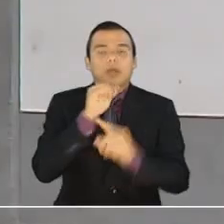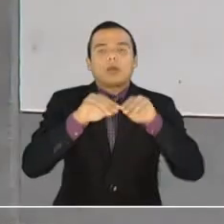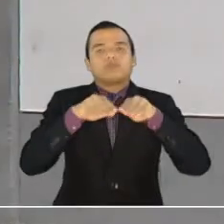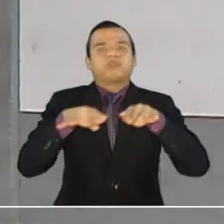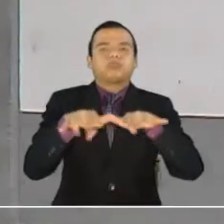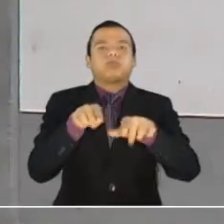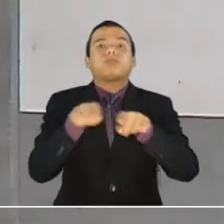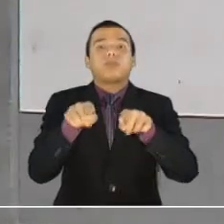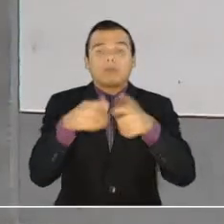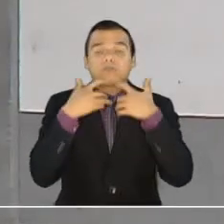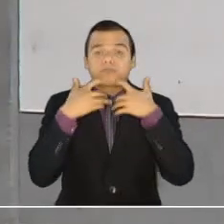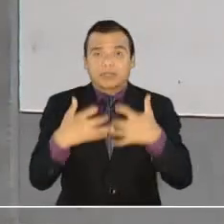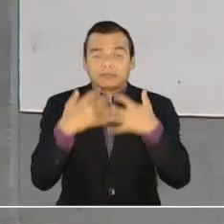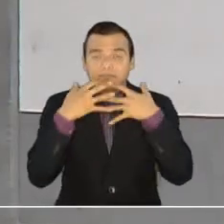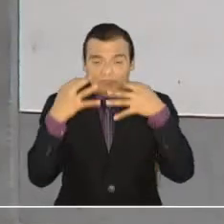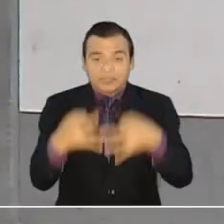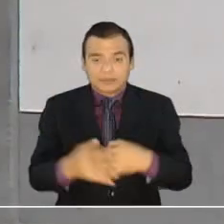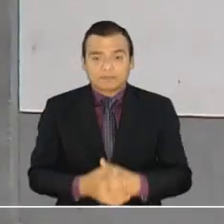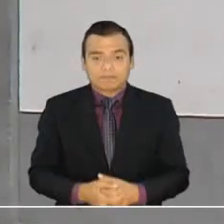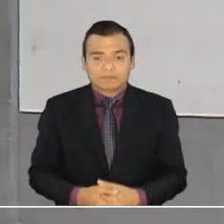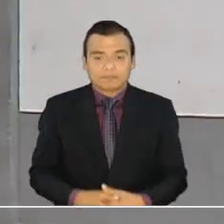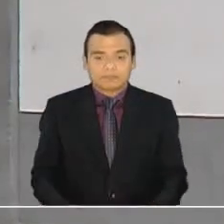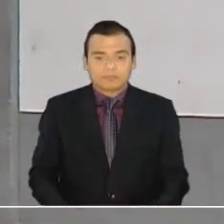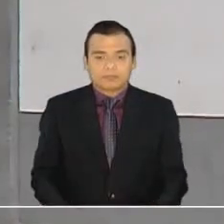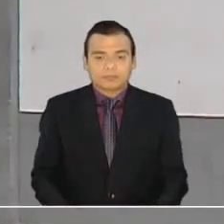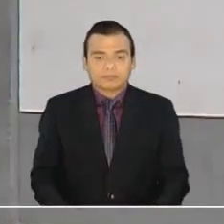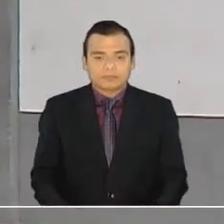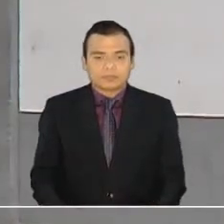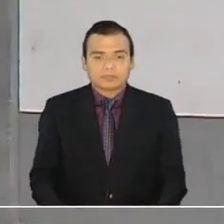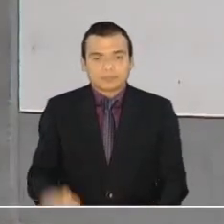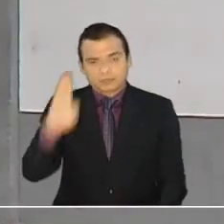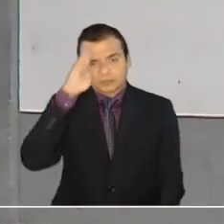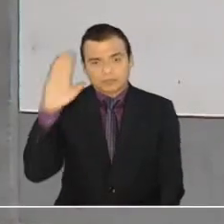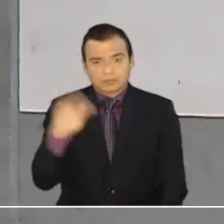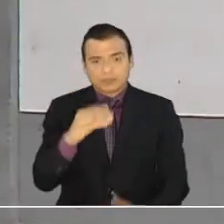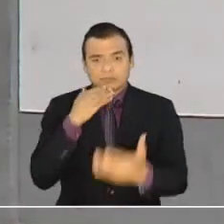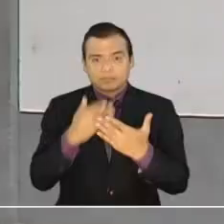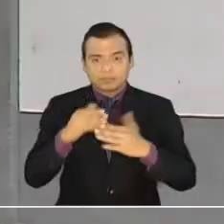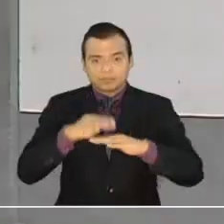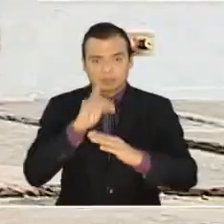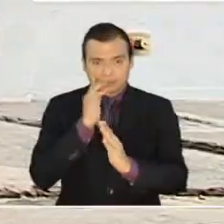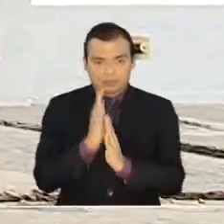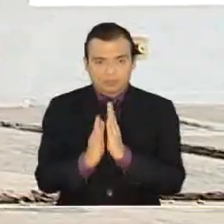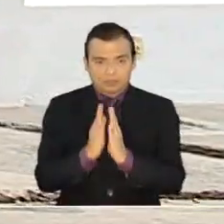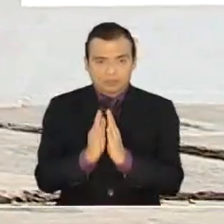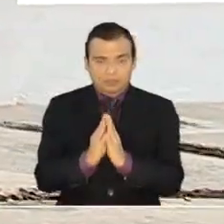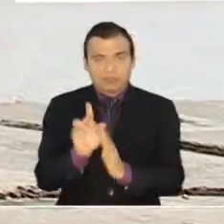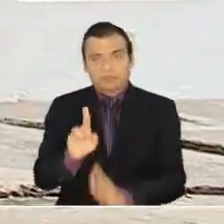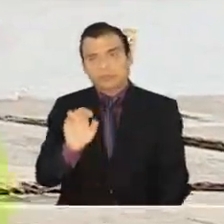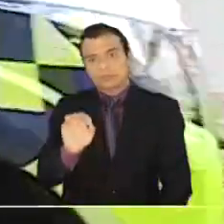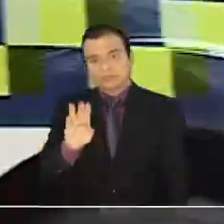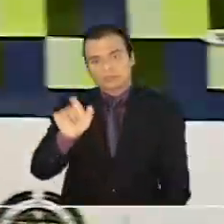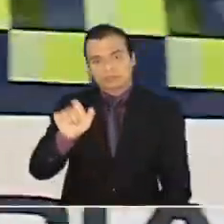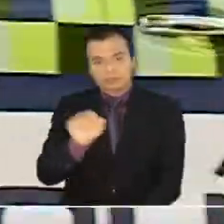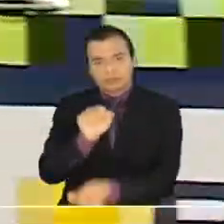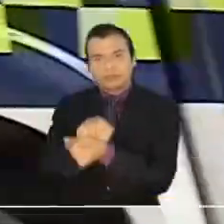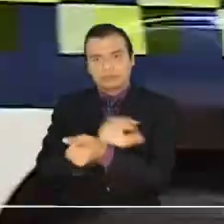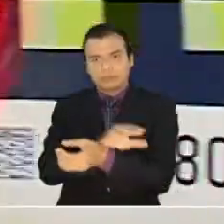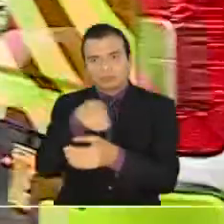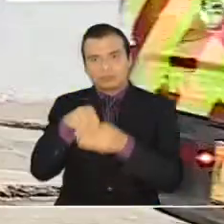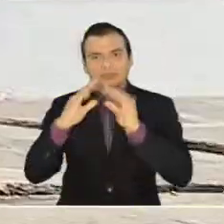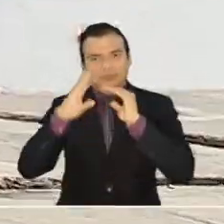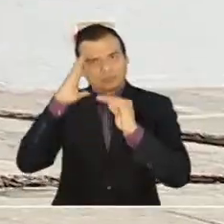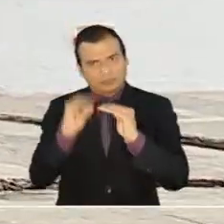reclusión Hola qué tal Muy buenas tardes los 104 internos que permanecen aquí en la estación de frid amian en el centro de Cali serán los